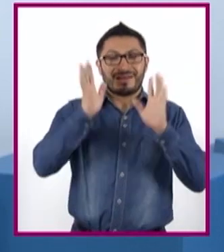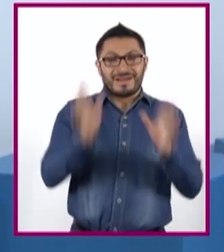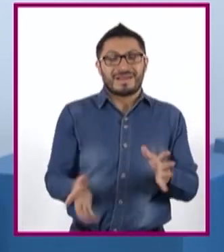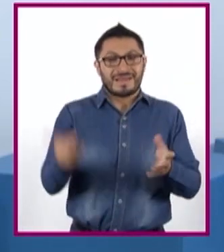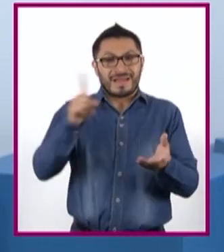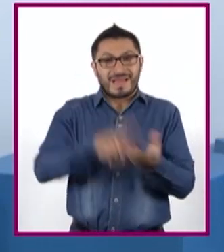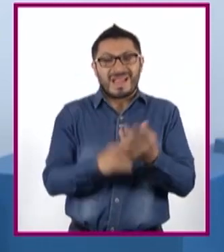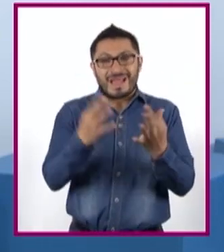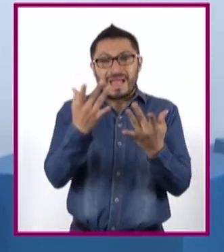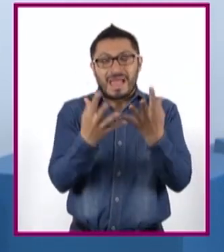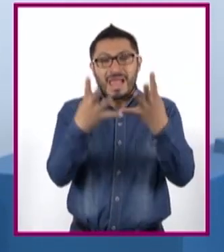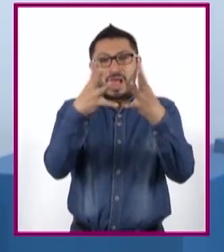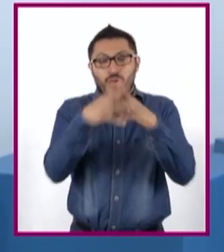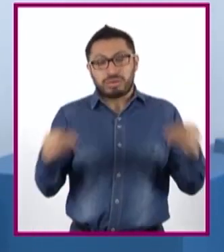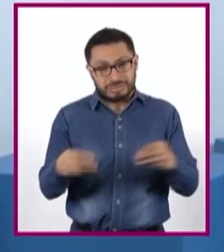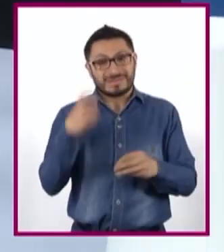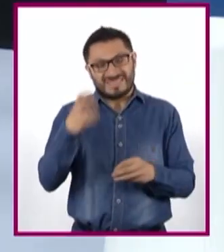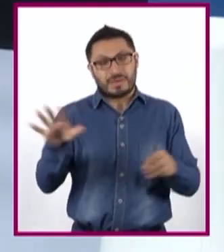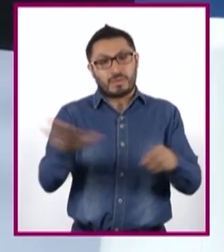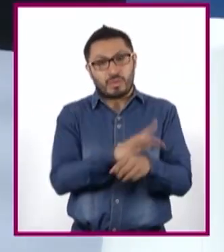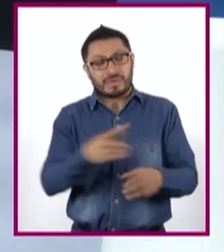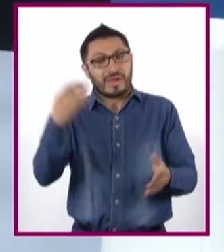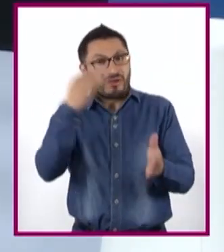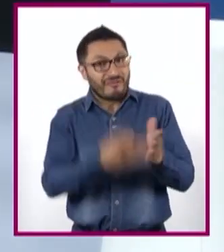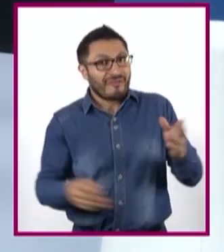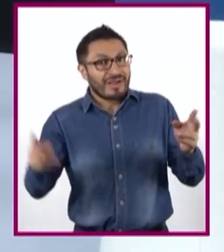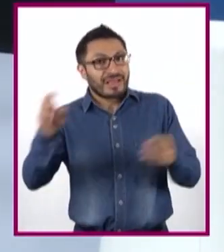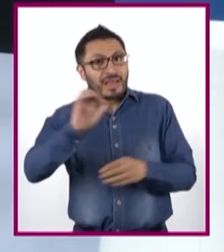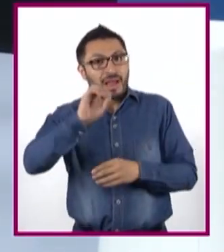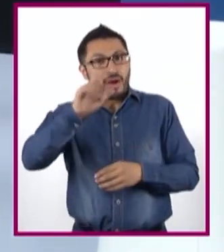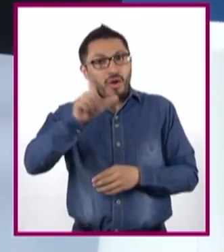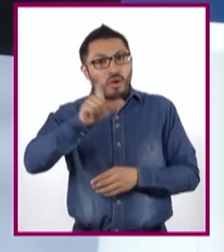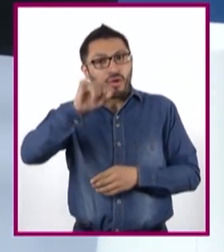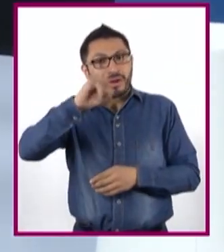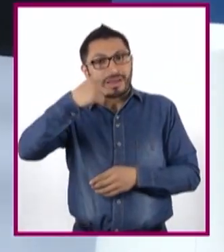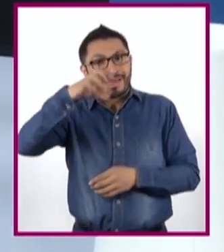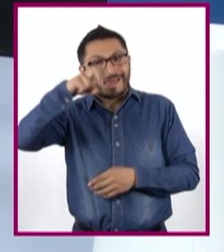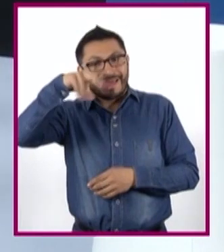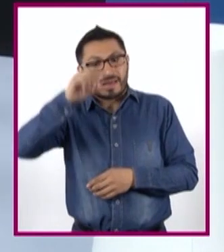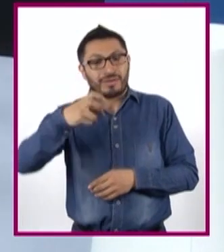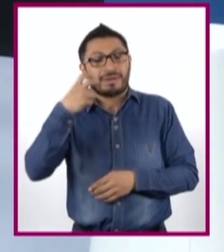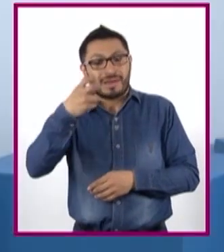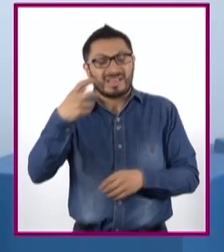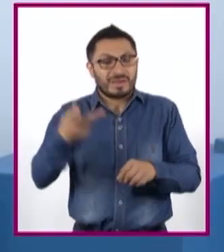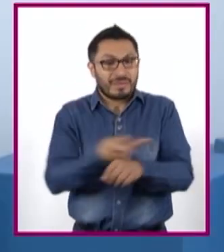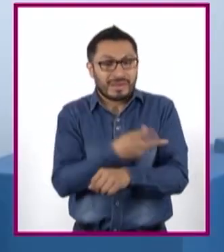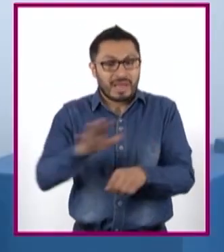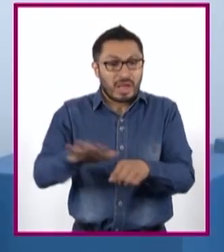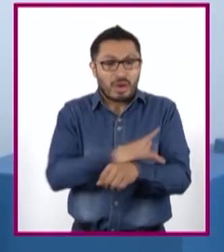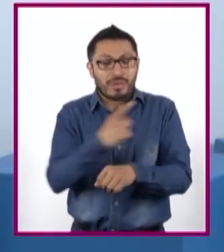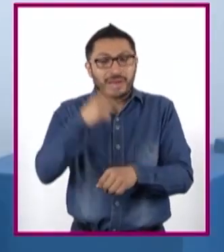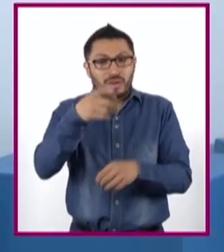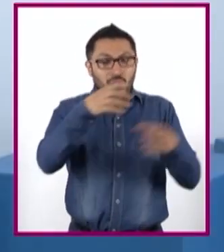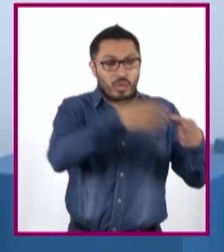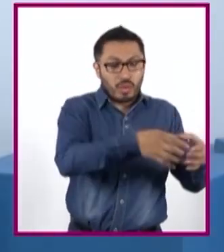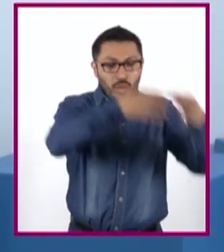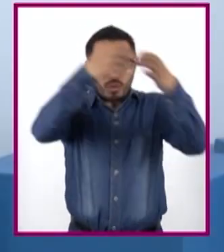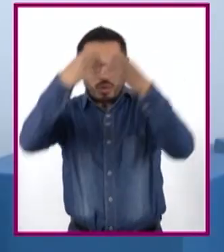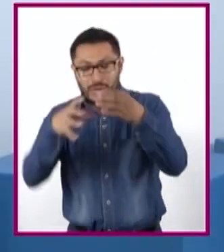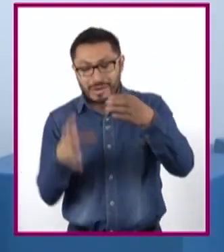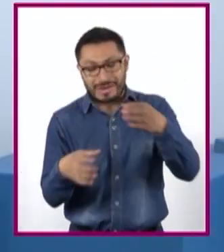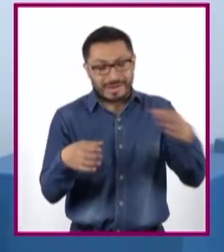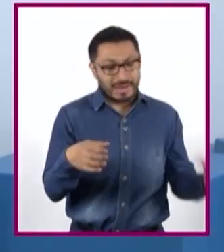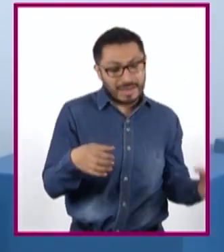es. Esto es porque aislaste el oxígeno. Fíjate, este fenómeno ocurrió porque al colocar la lata sobre